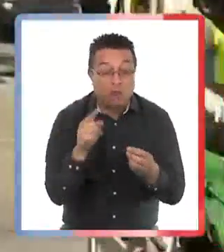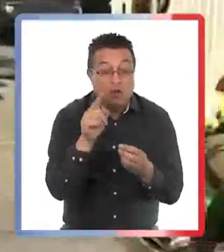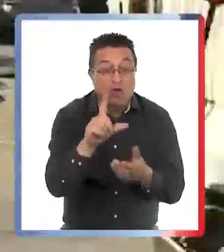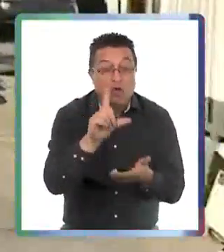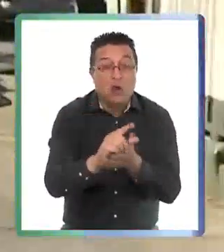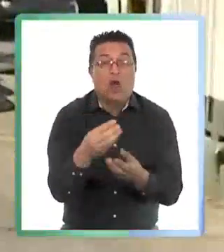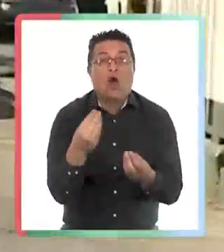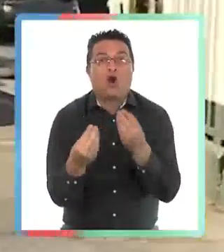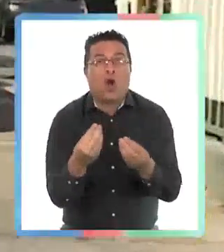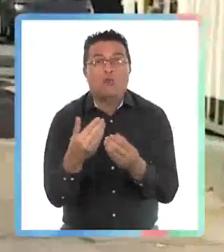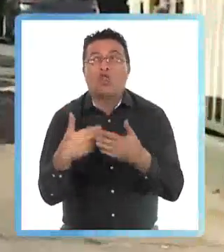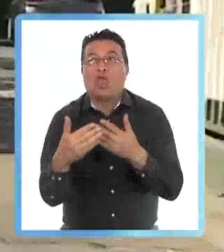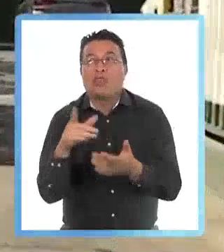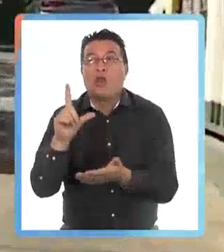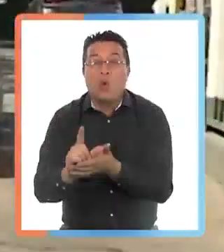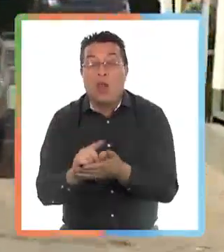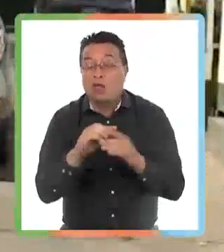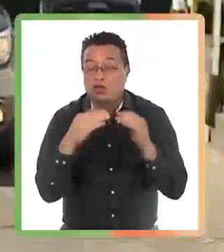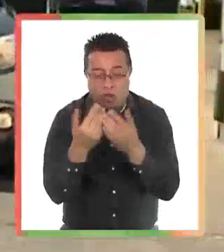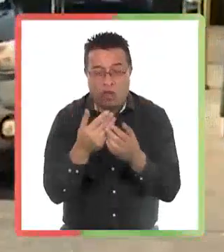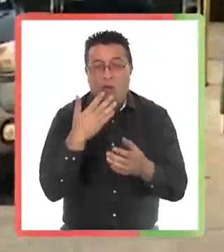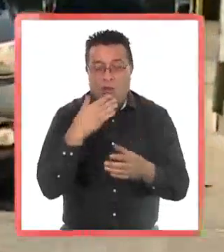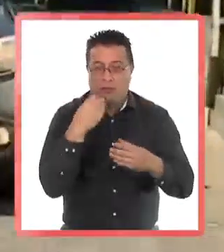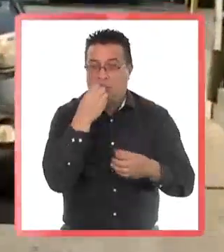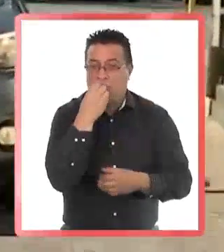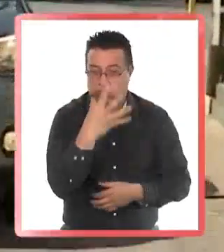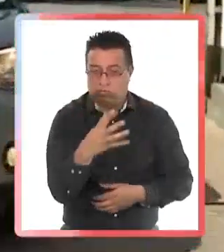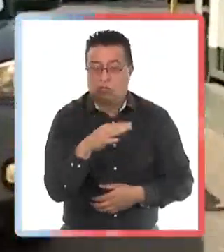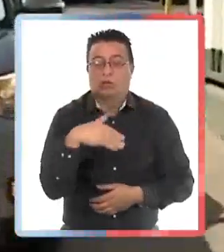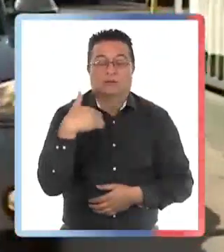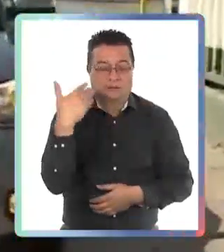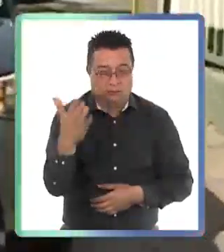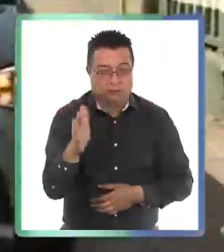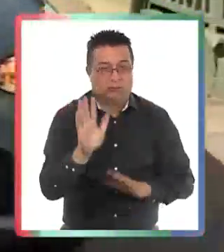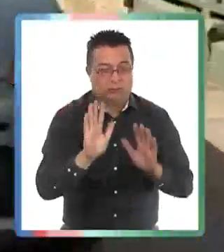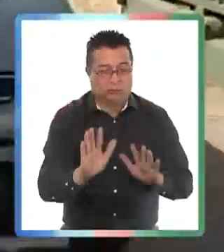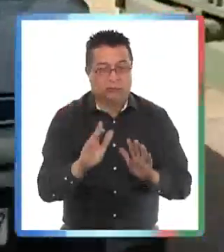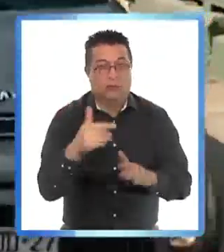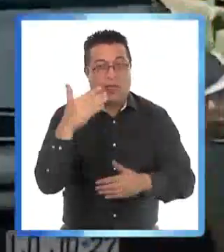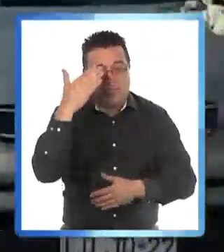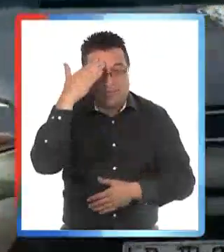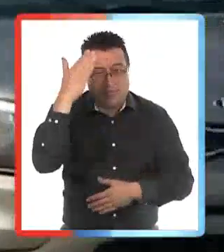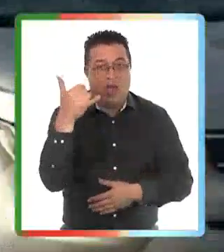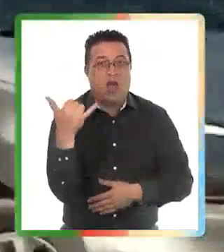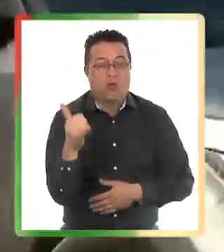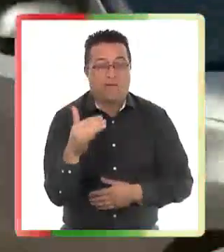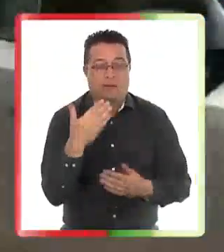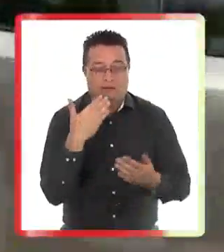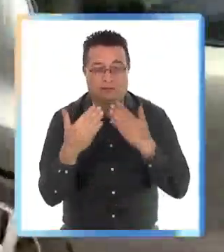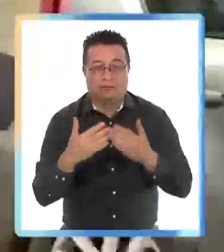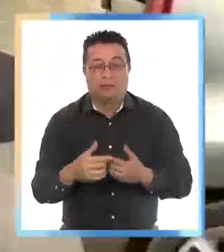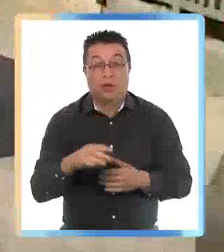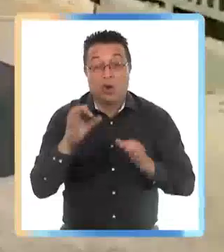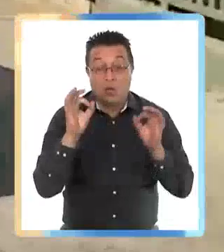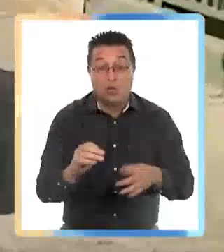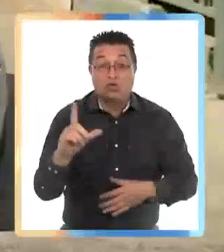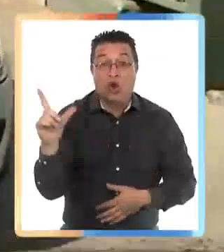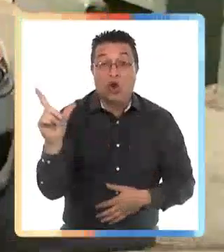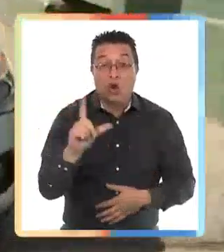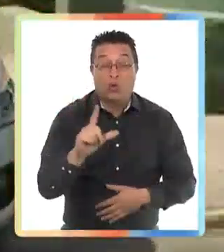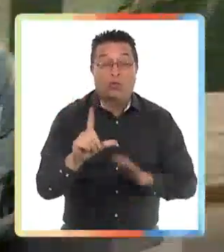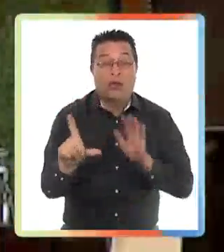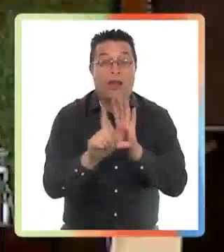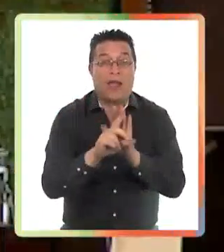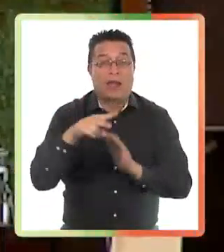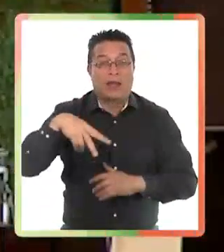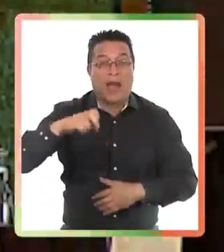cada una de esas diligencias, cómo se posicionan, en qué momento, en qué lugar, lo tendremos que revelar en la instancia que corresponde, que es el día jueves en